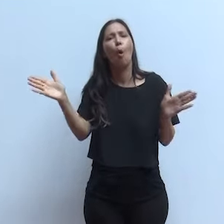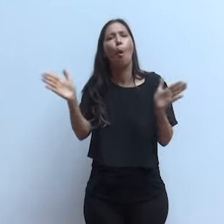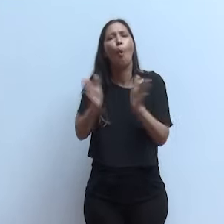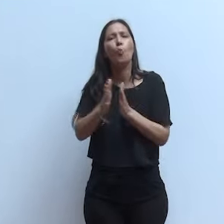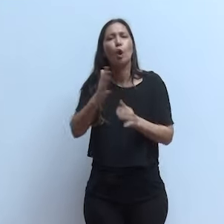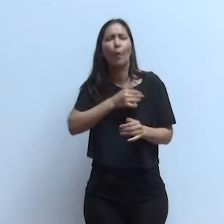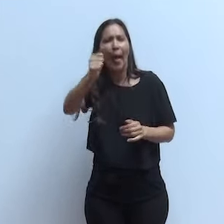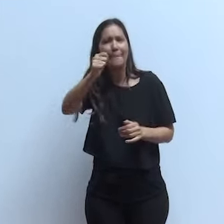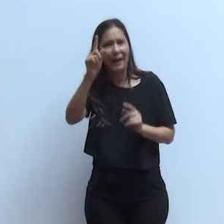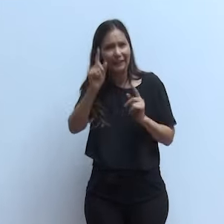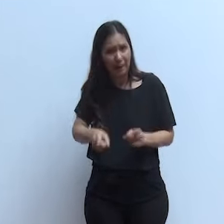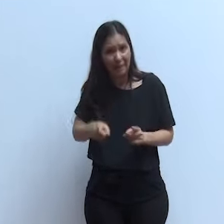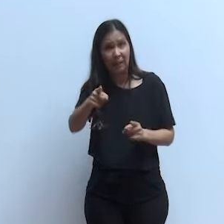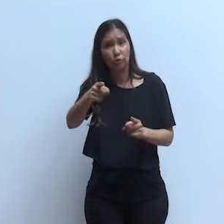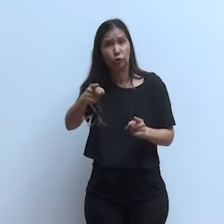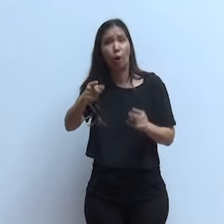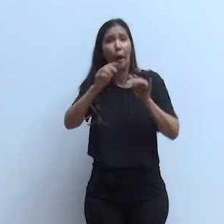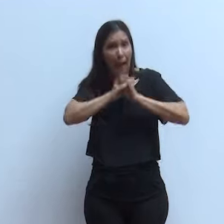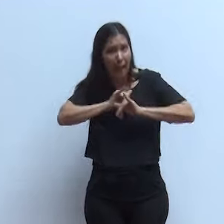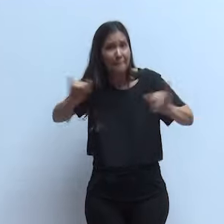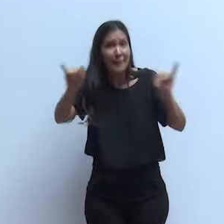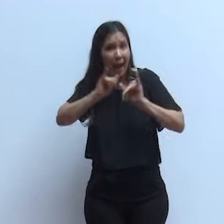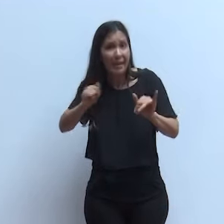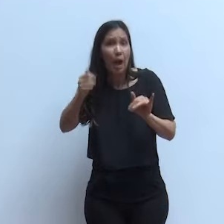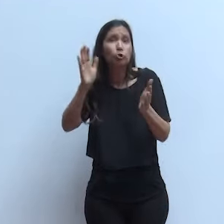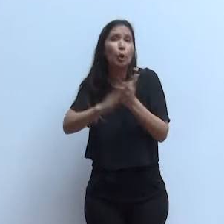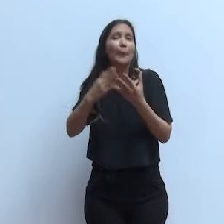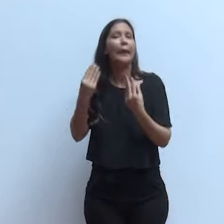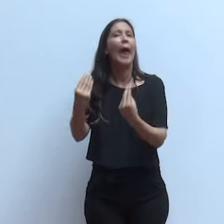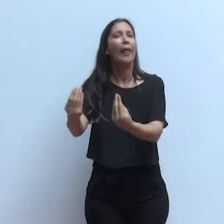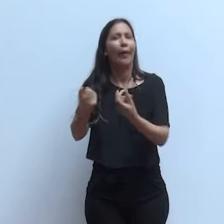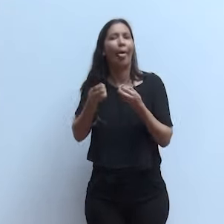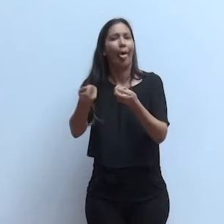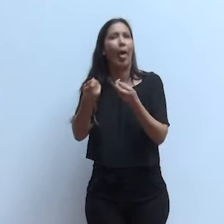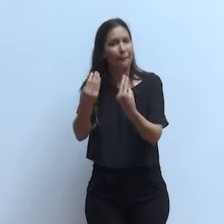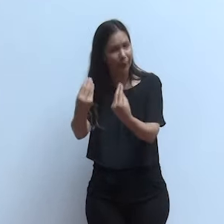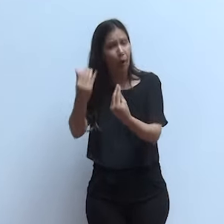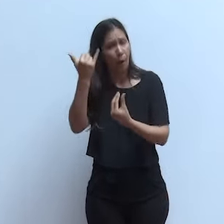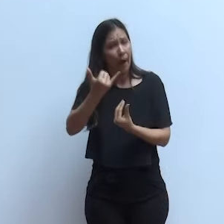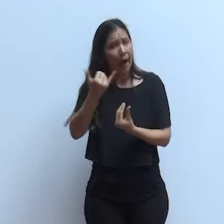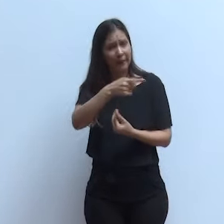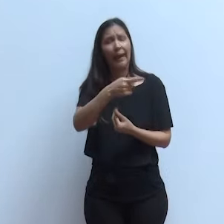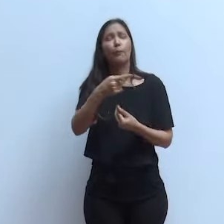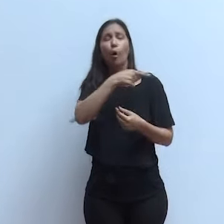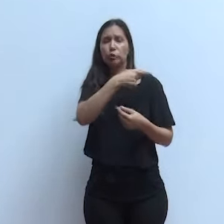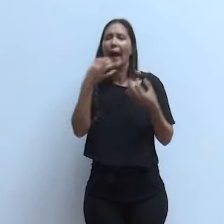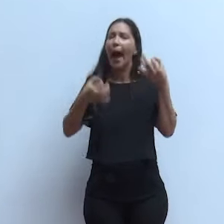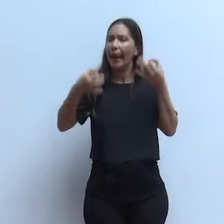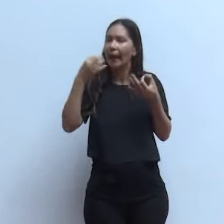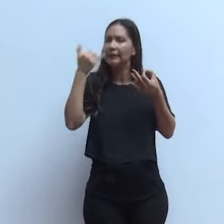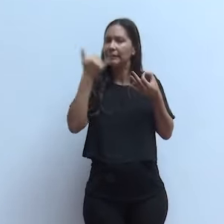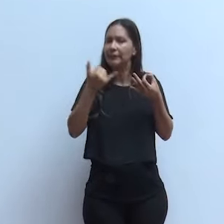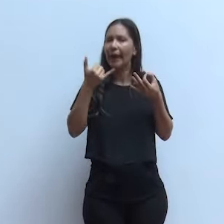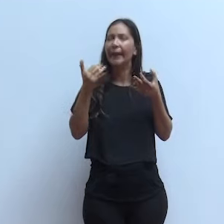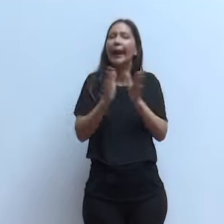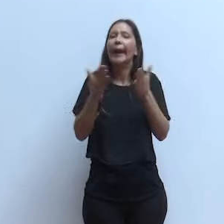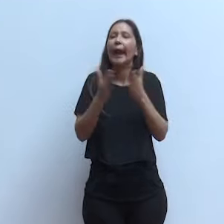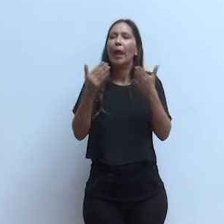hicieron campaña traer miedo digo algo que vos analizas y decís al final del libro digo no